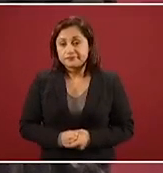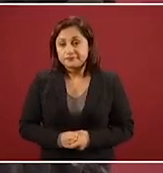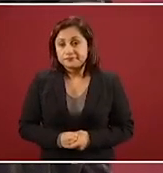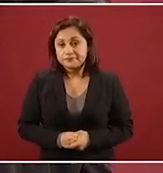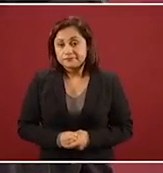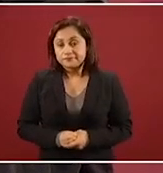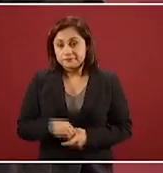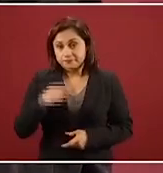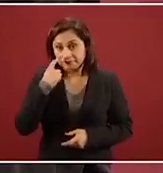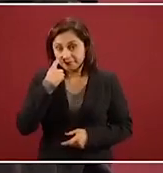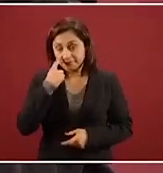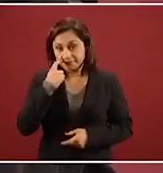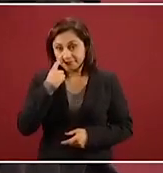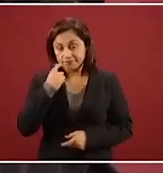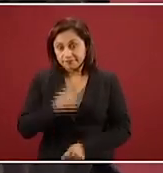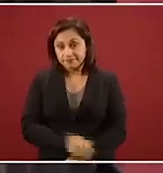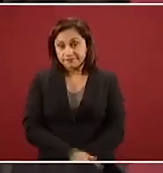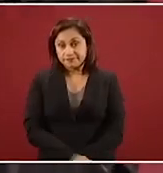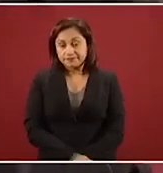ser corrupto.